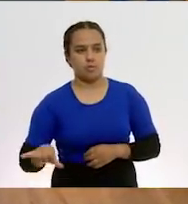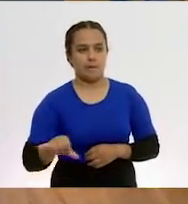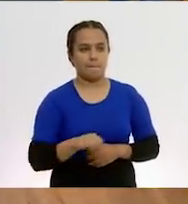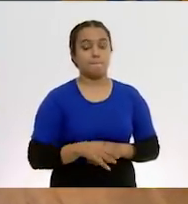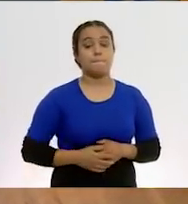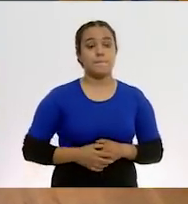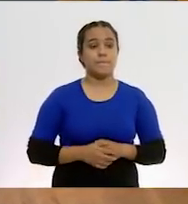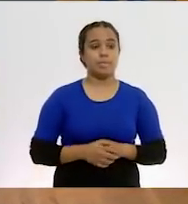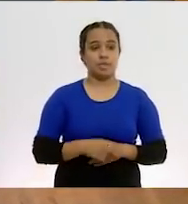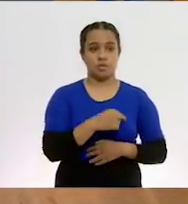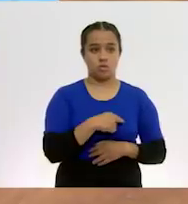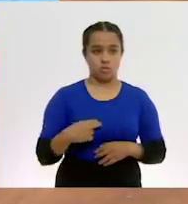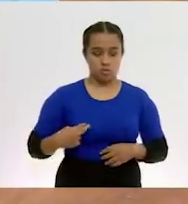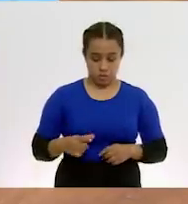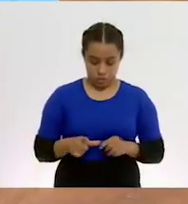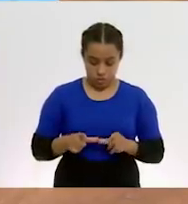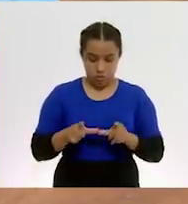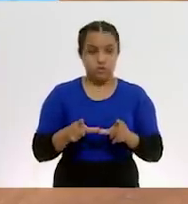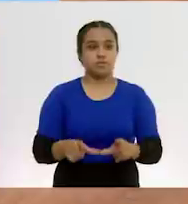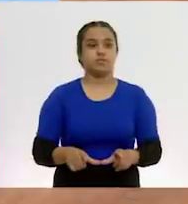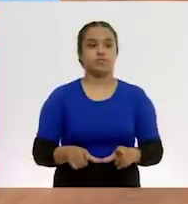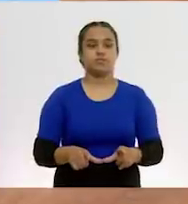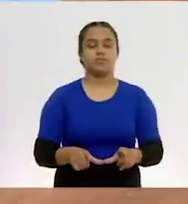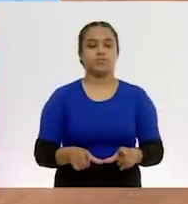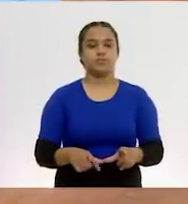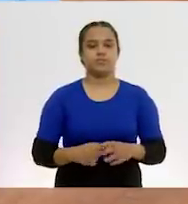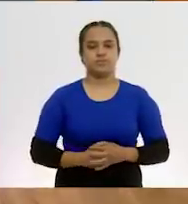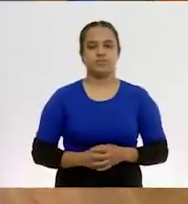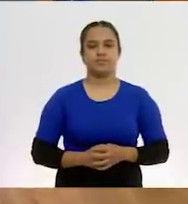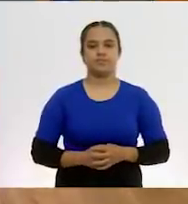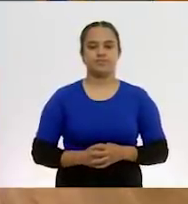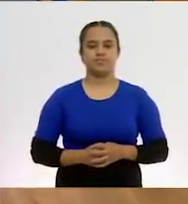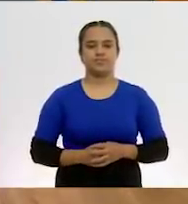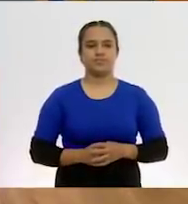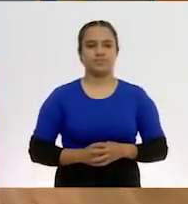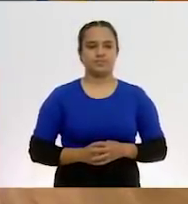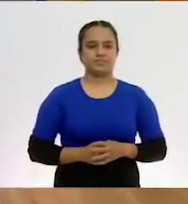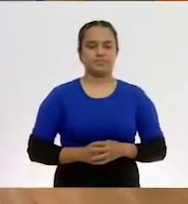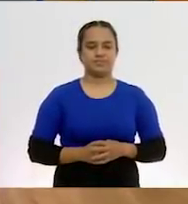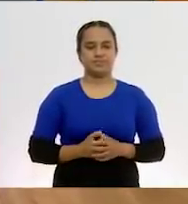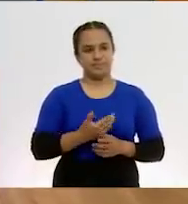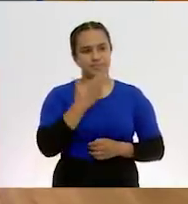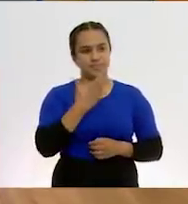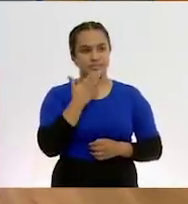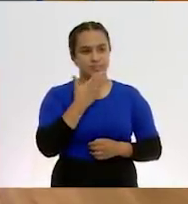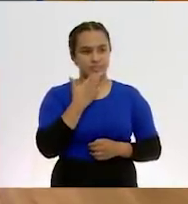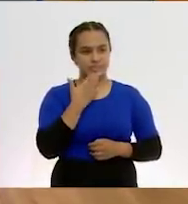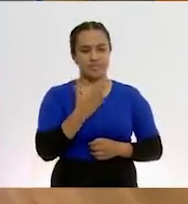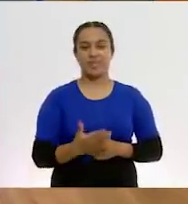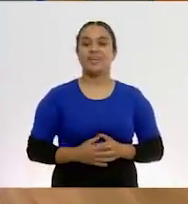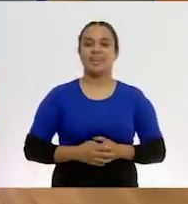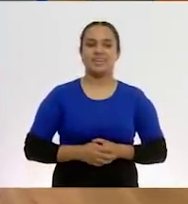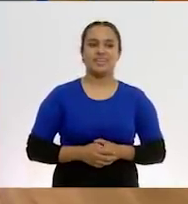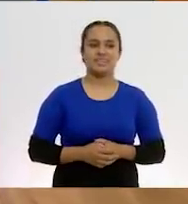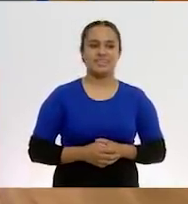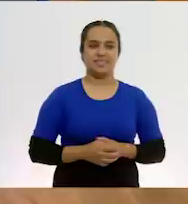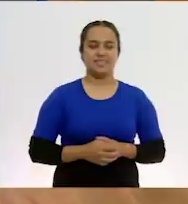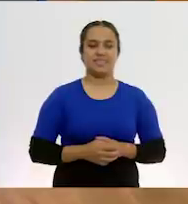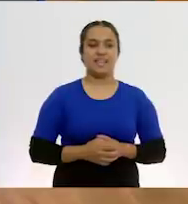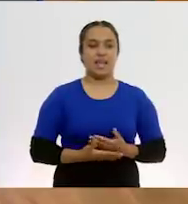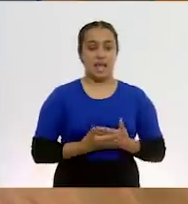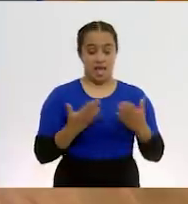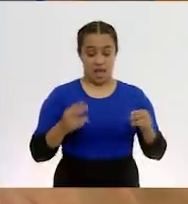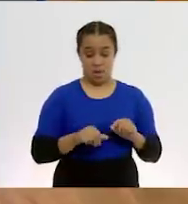Y así vamos a agregar esta acción. Muy bien. Vale. Es